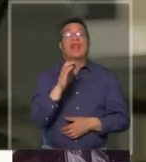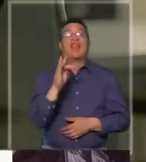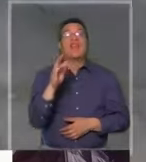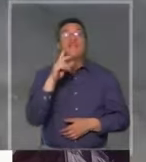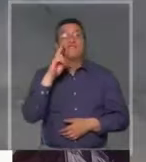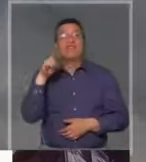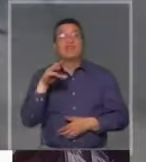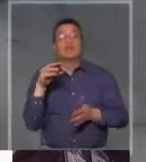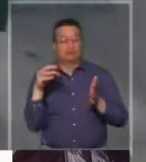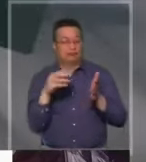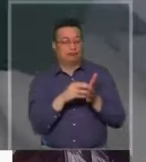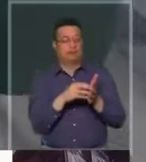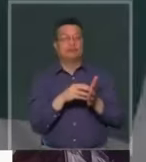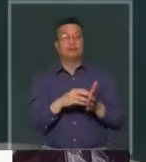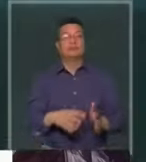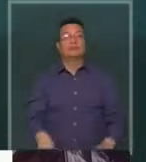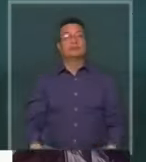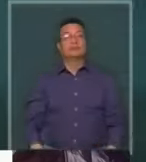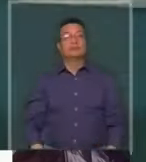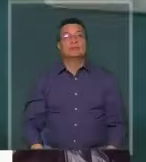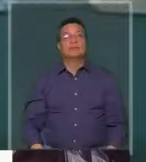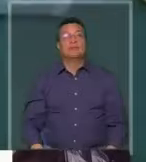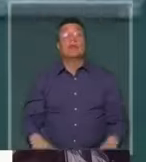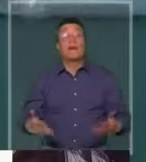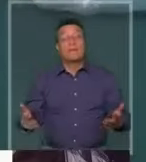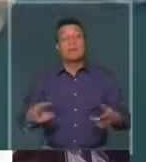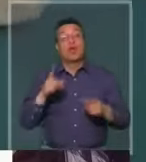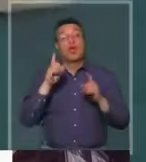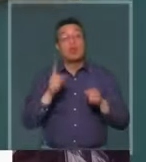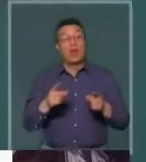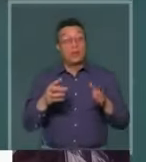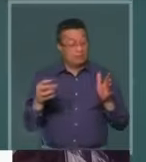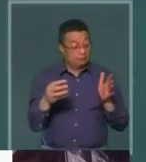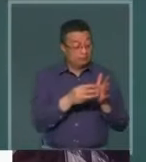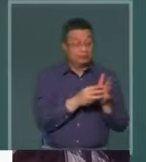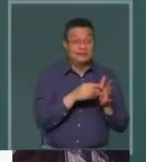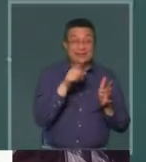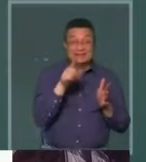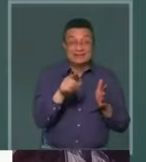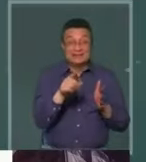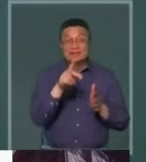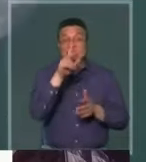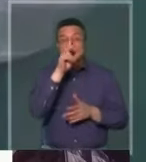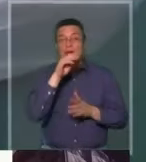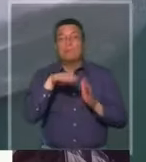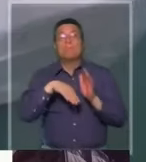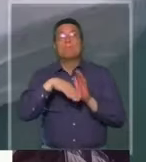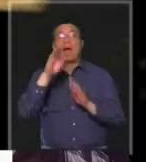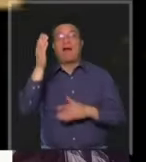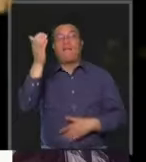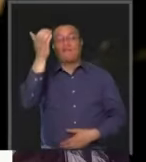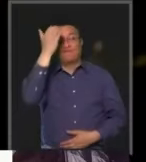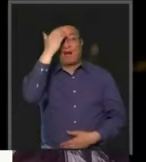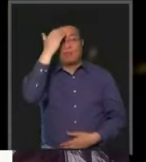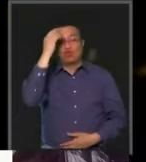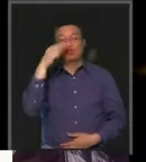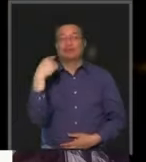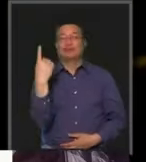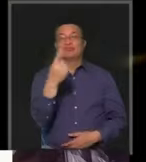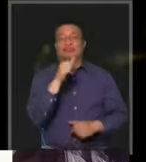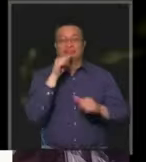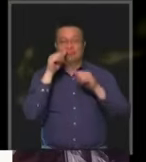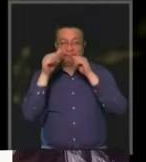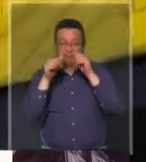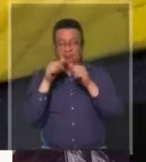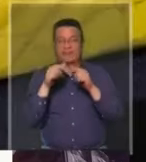el centro de todas formas el sello del delfín es quizás uno de los más famosos en el mundo narco quizás